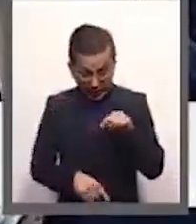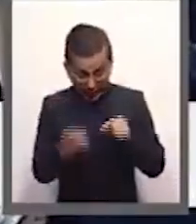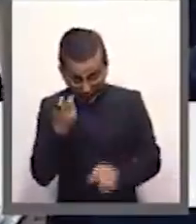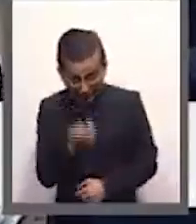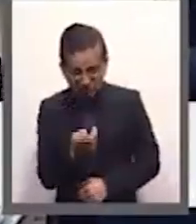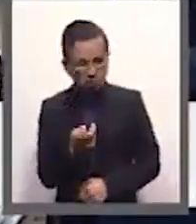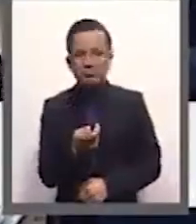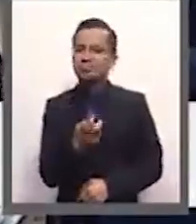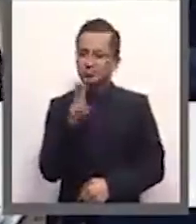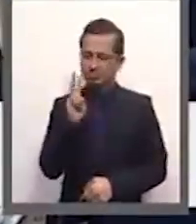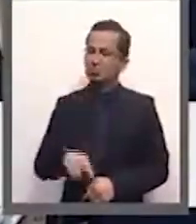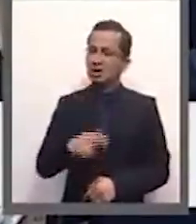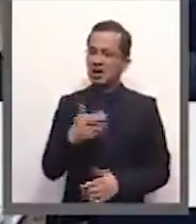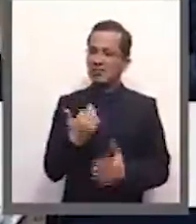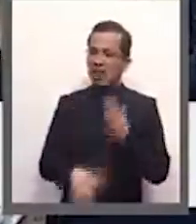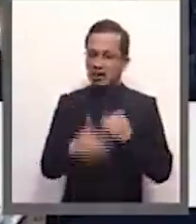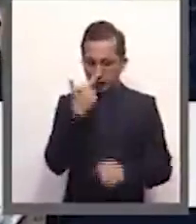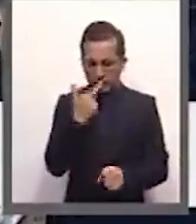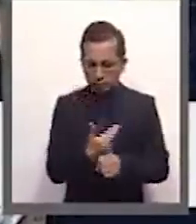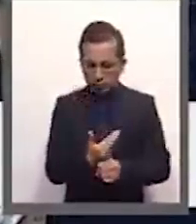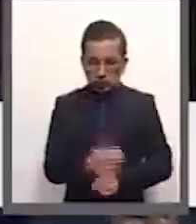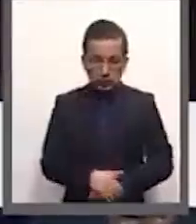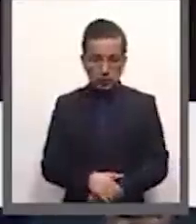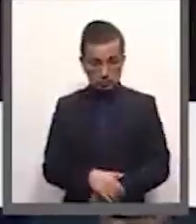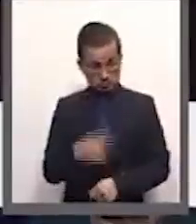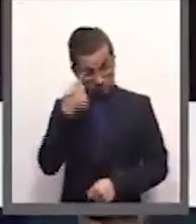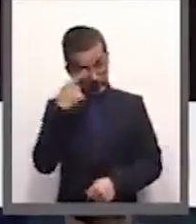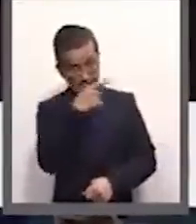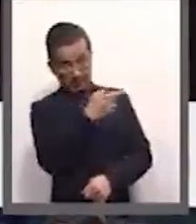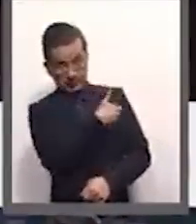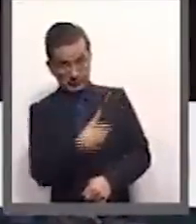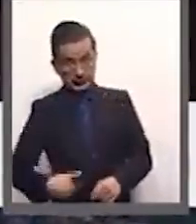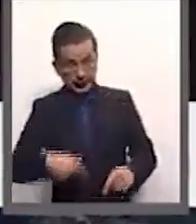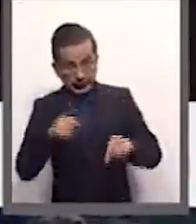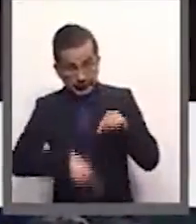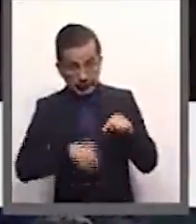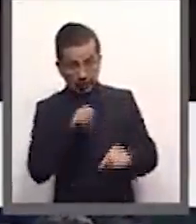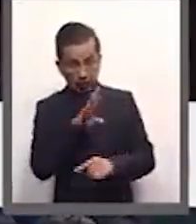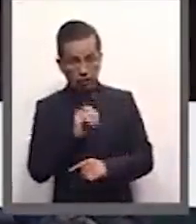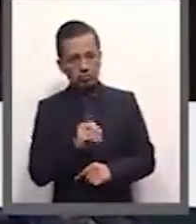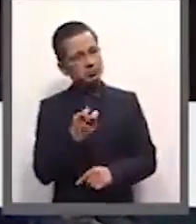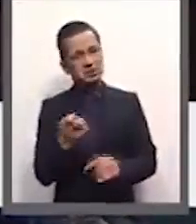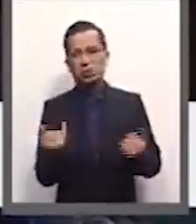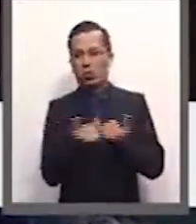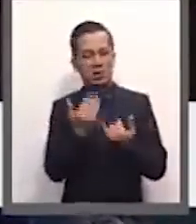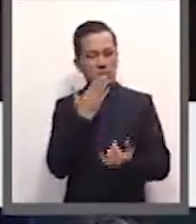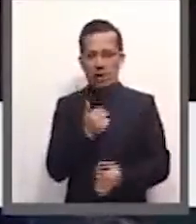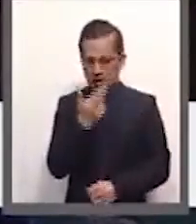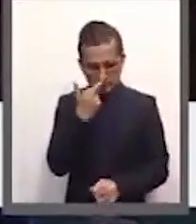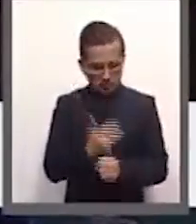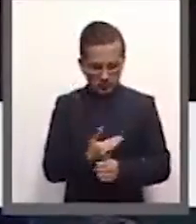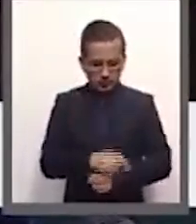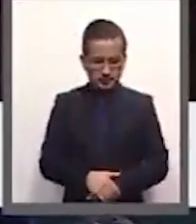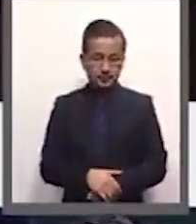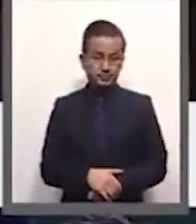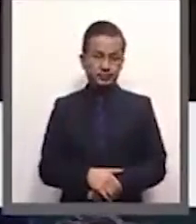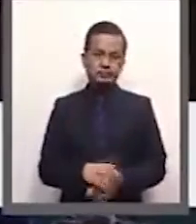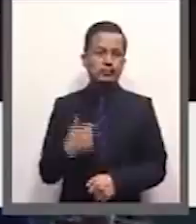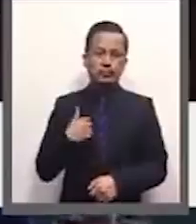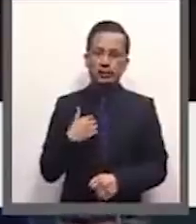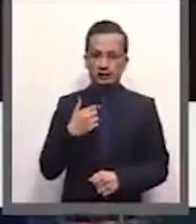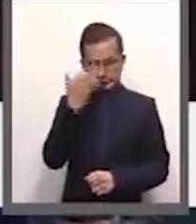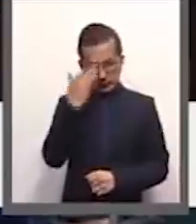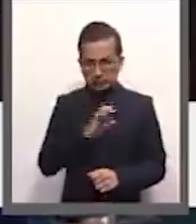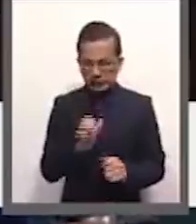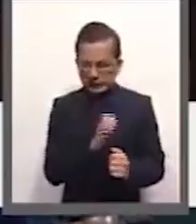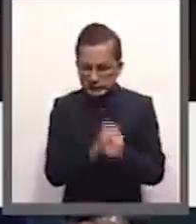verdadera irresponsabilidad, sobre todo quitárselo al presidente de la República. Termino, se me está acabando el tiempo. Yo